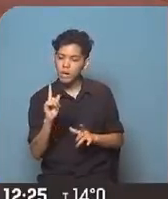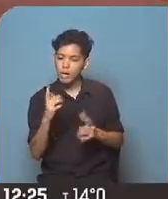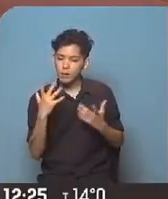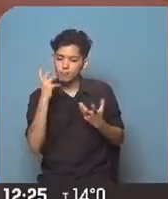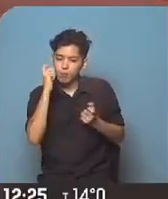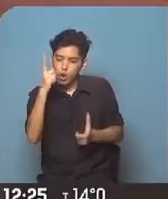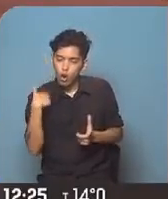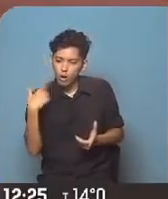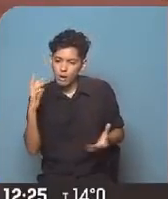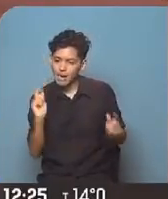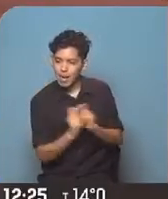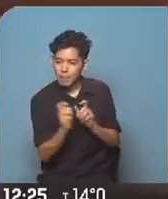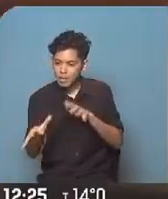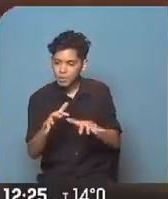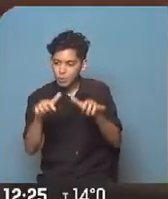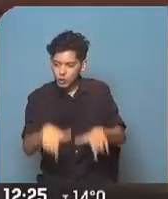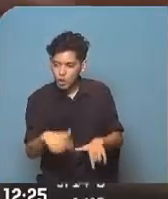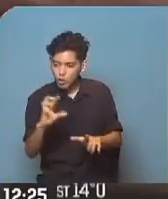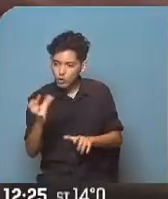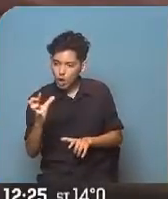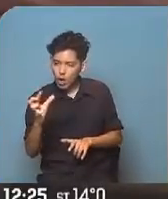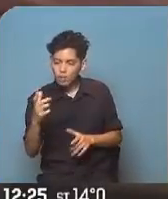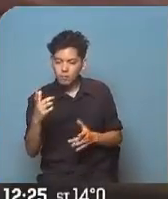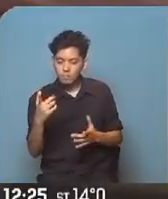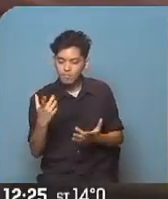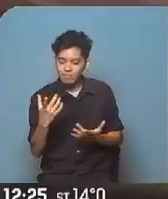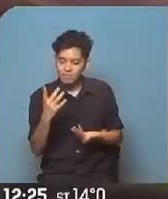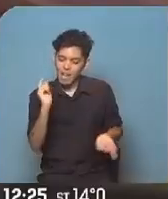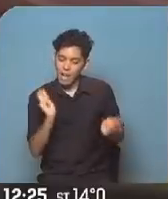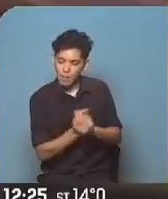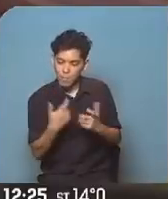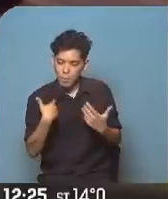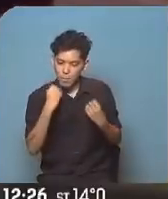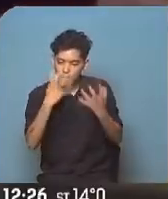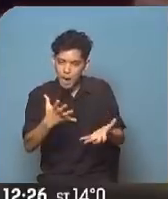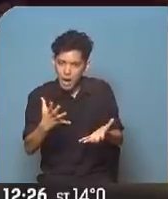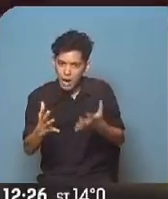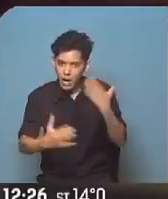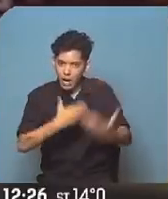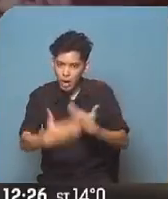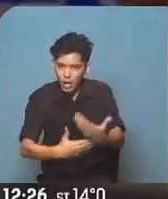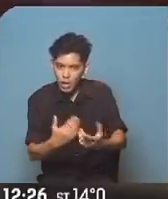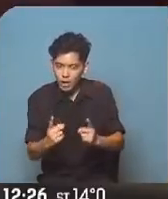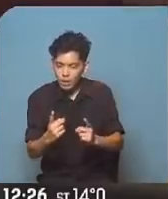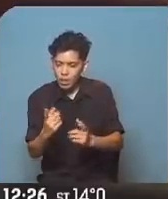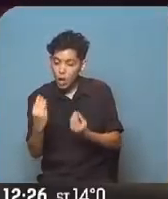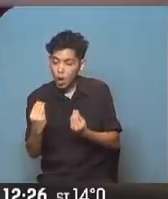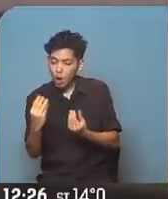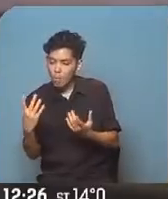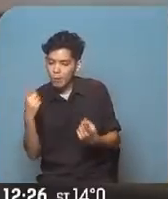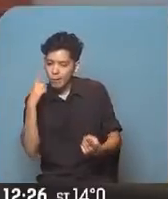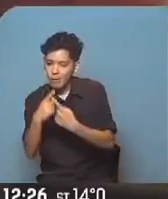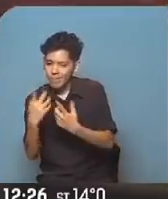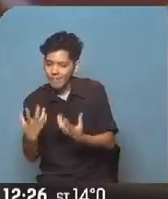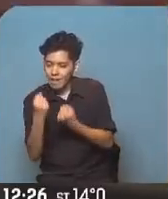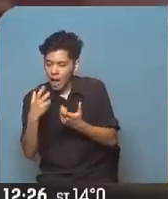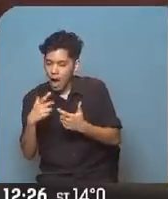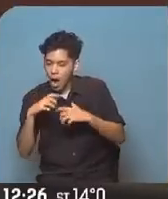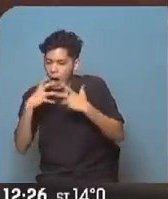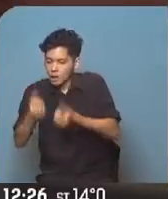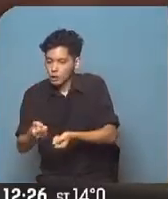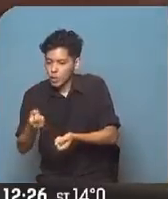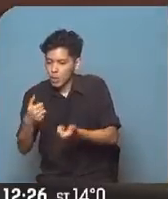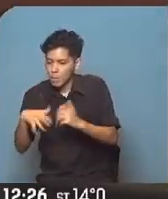cambiaria. Se anticipó a eso y lo usó a su favor. ¿Cómo lo usó a su favor? Lo usó para armar un cronograma de desarme de esas letras, pero también lo usó